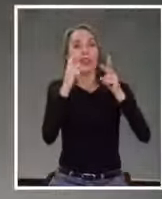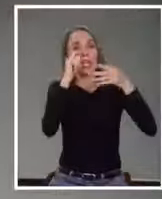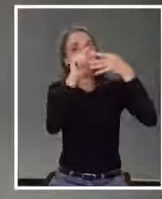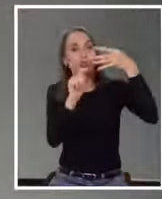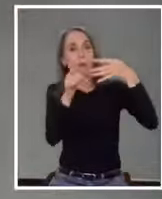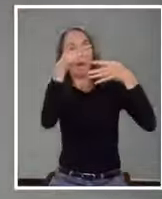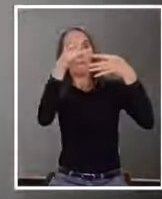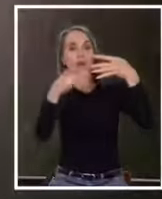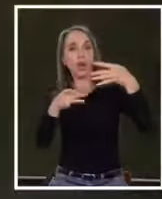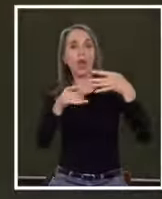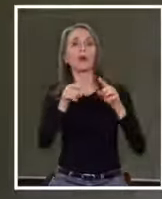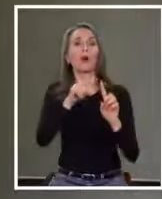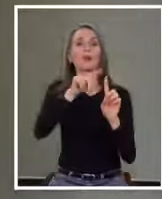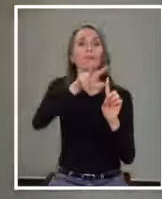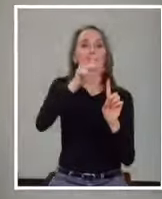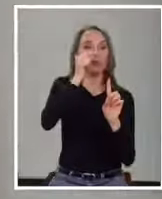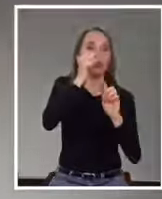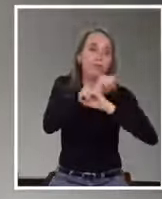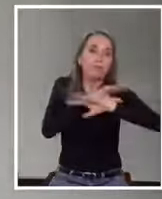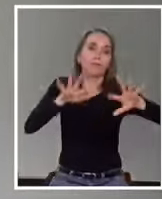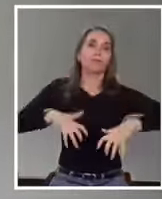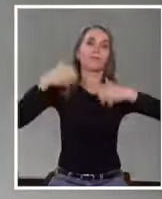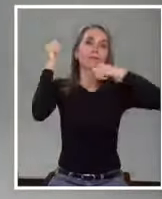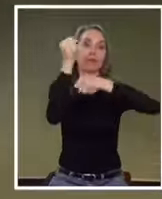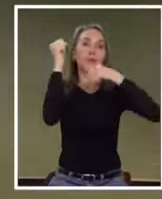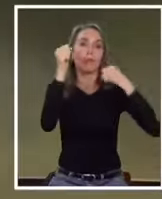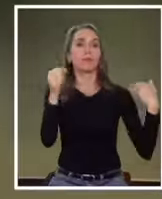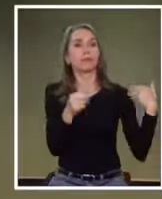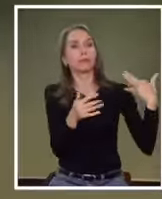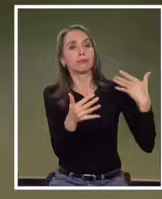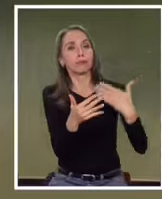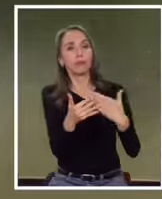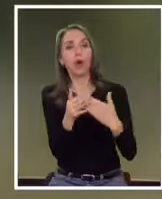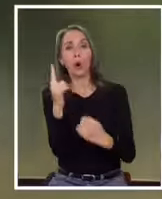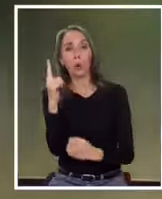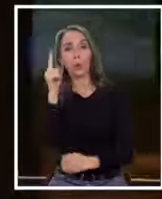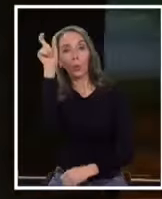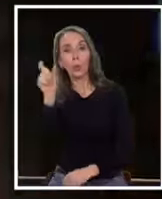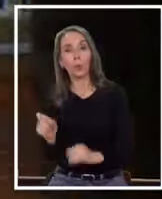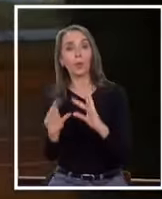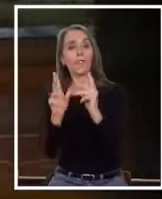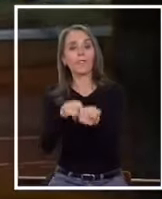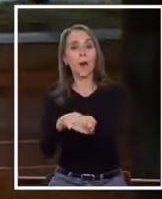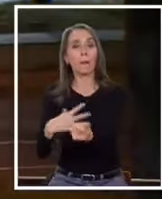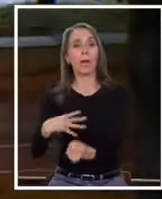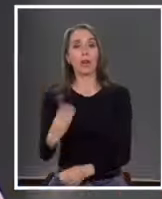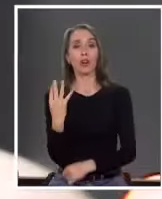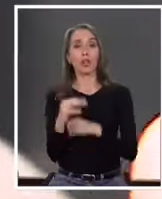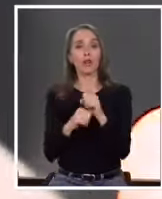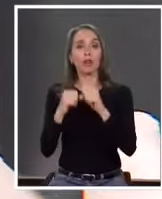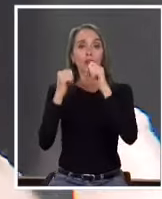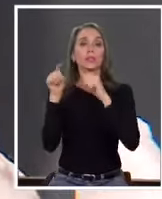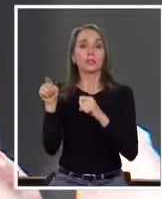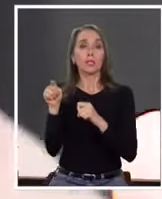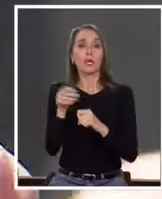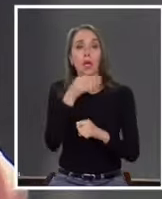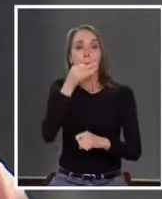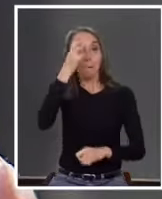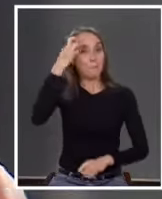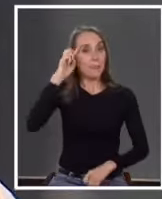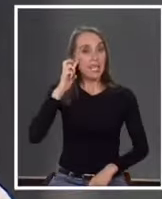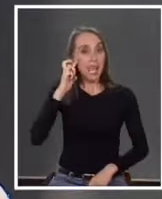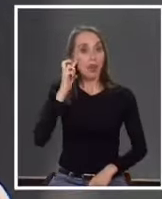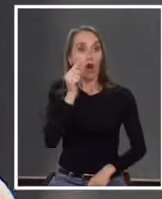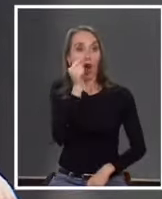humanos cometidas durante el estallido social. Uno de los tantos casos fue en Peñalolén, donde una familia y su hijo de 14 años lo relataron así